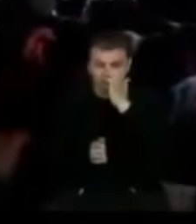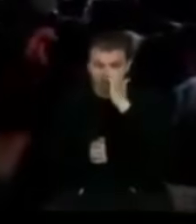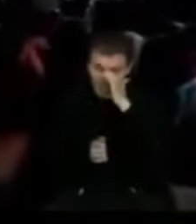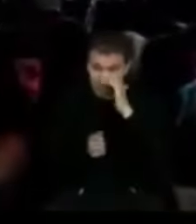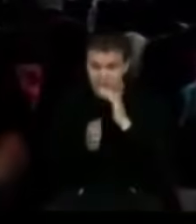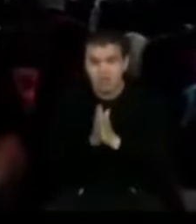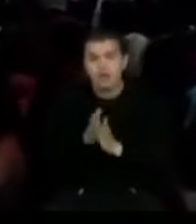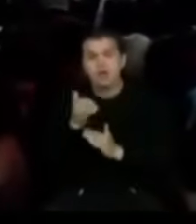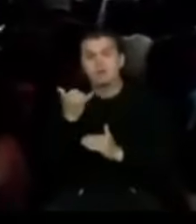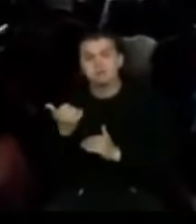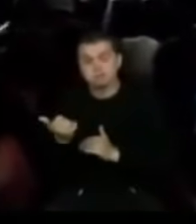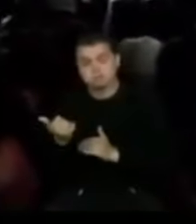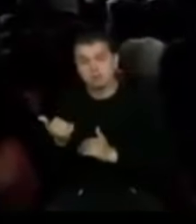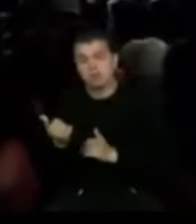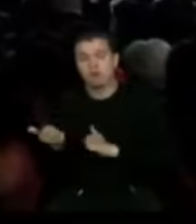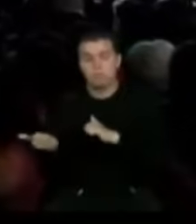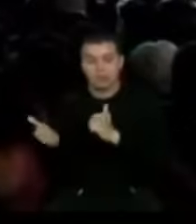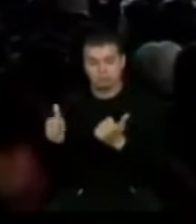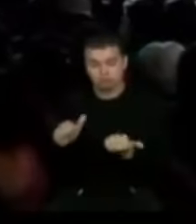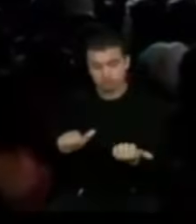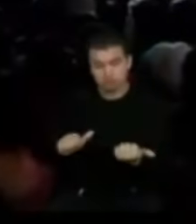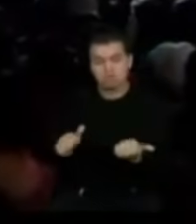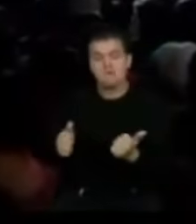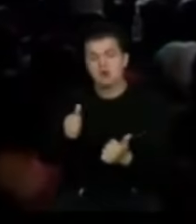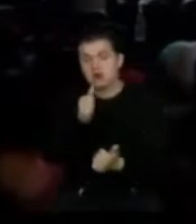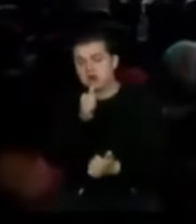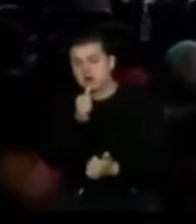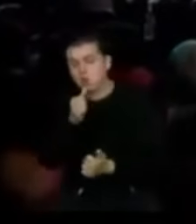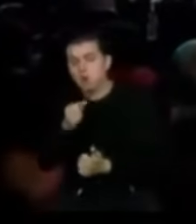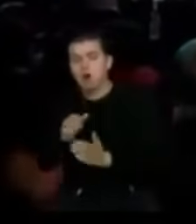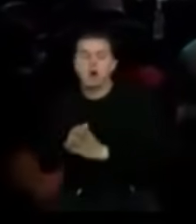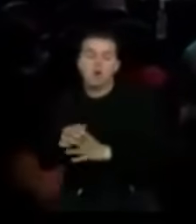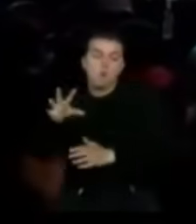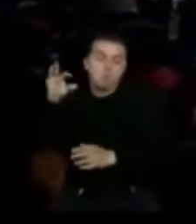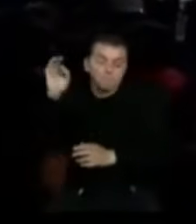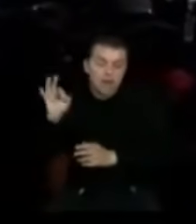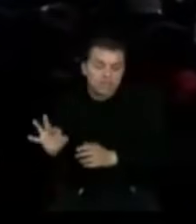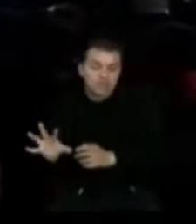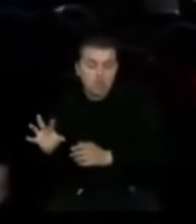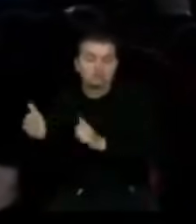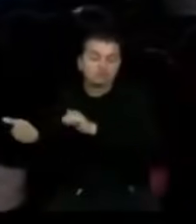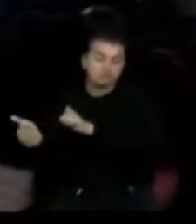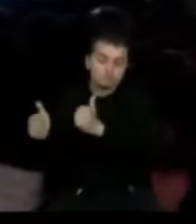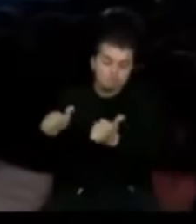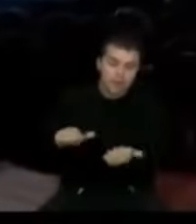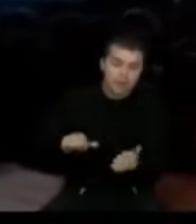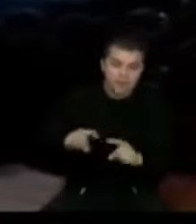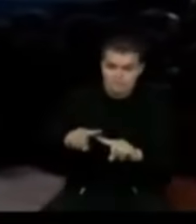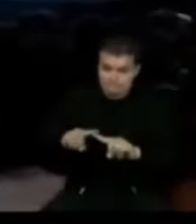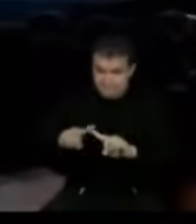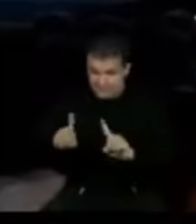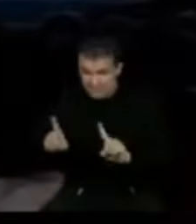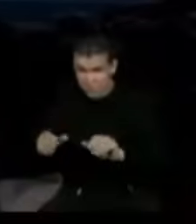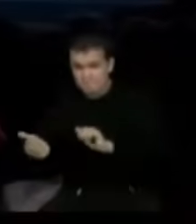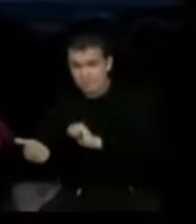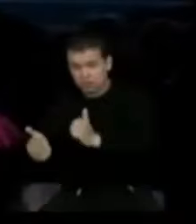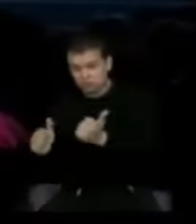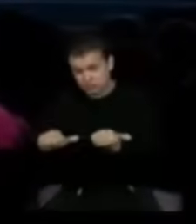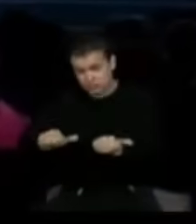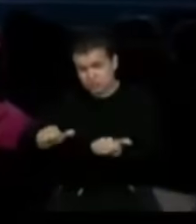Hay un bautismo en agua para arrepentimiento. El que te bautiza es un pastor o un líder. Pero hay un bautismo en el